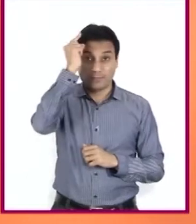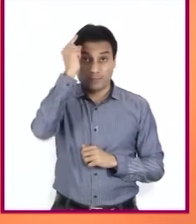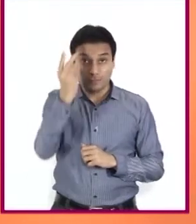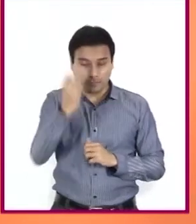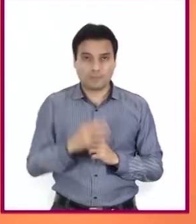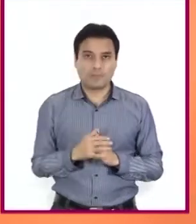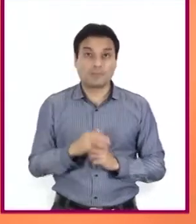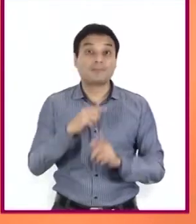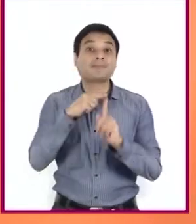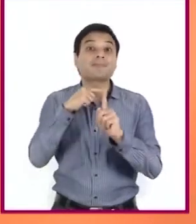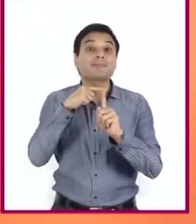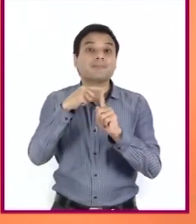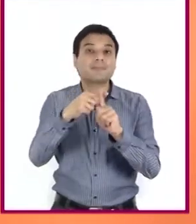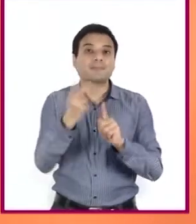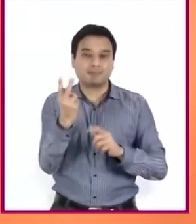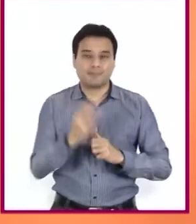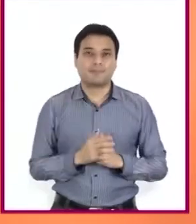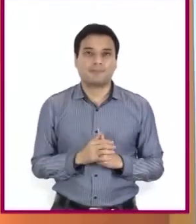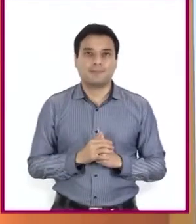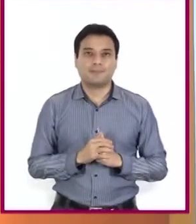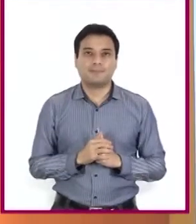más 2n.